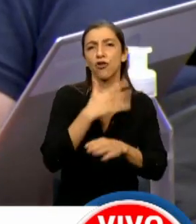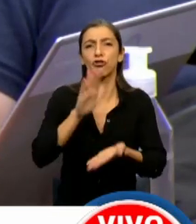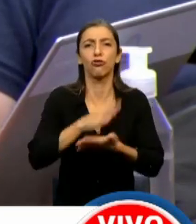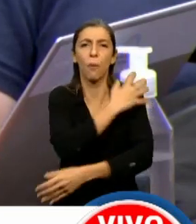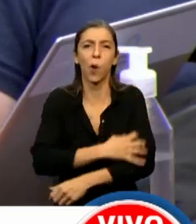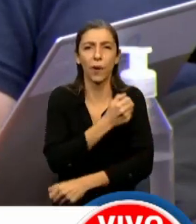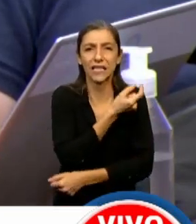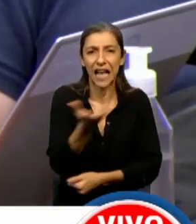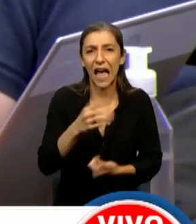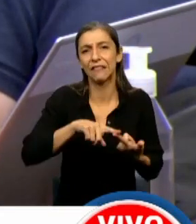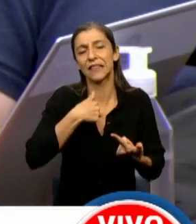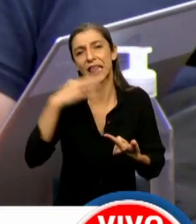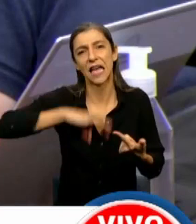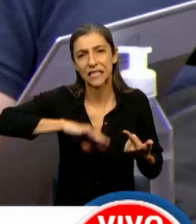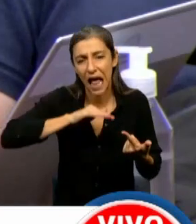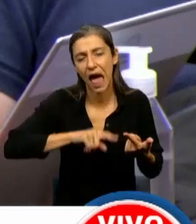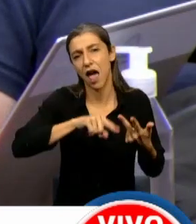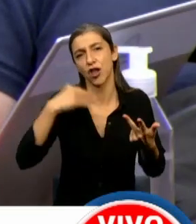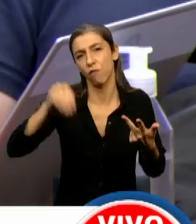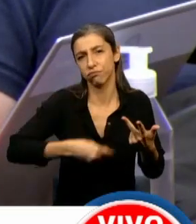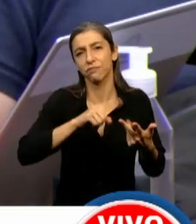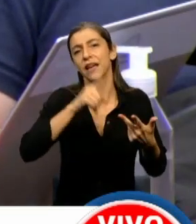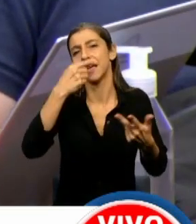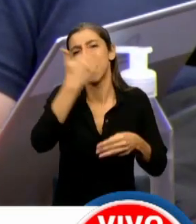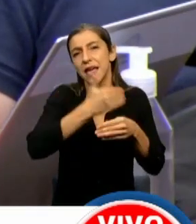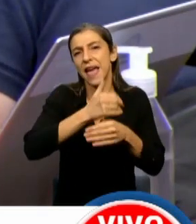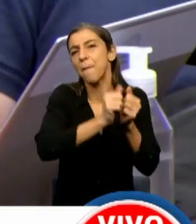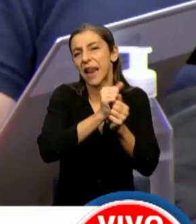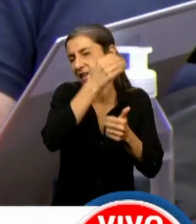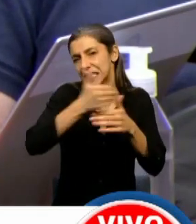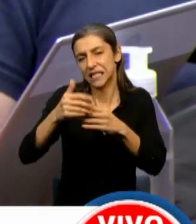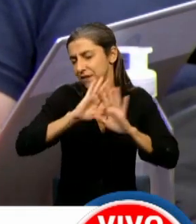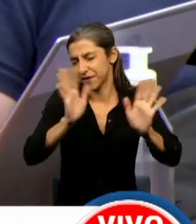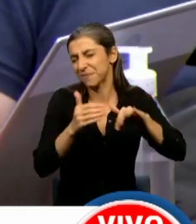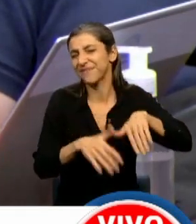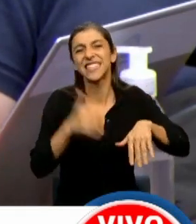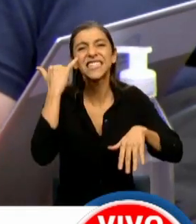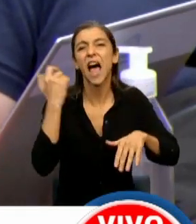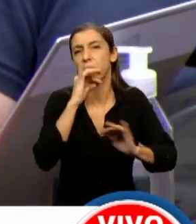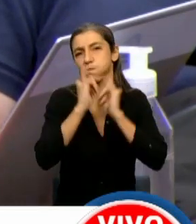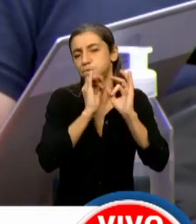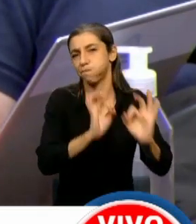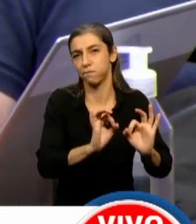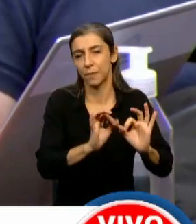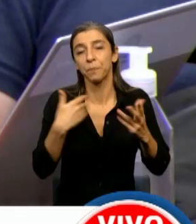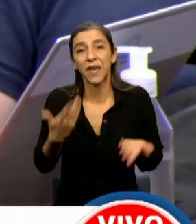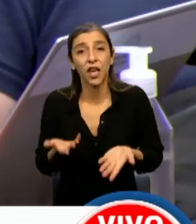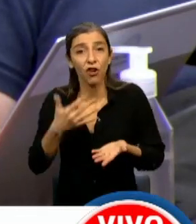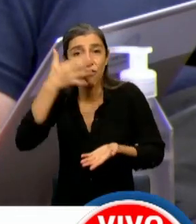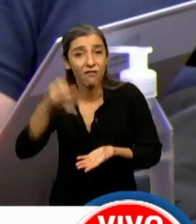pobreza, de caída del salario real, de cierre de empresas. El jefe de gabinete ya abundó en eso. pero la verdad es que no son